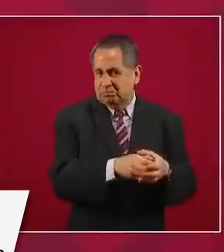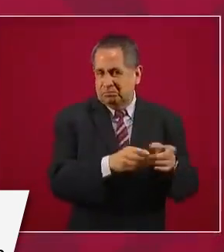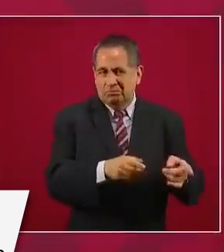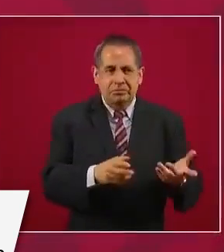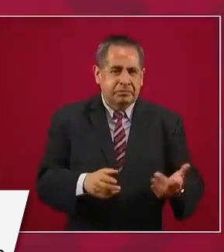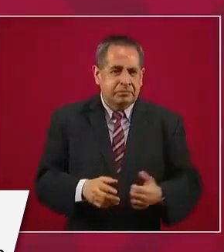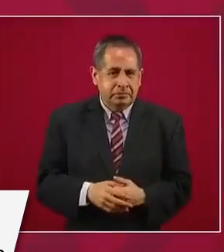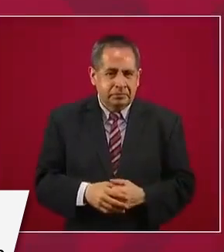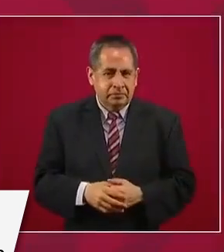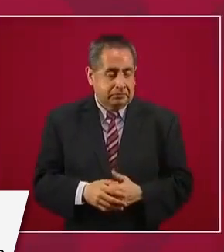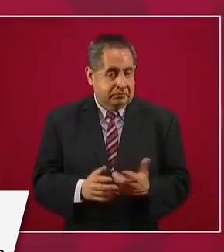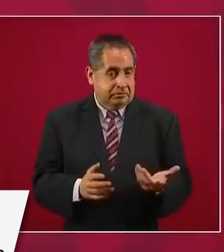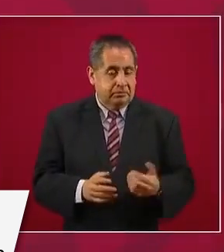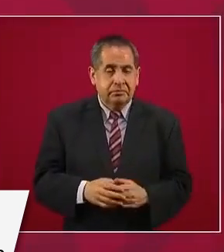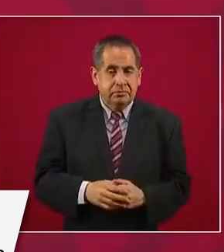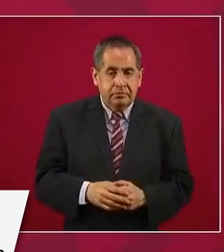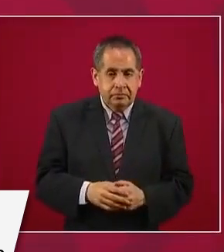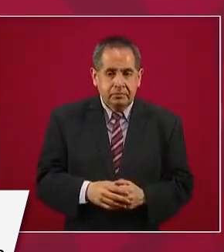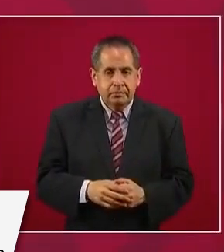Claro,